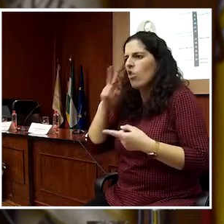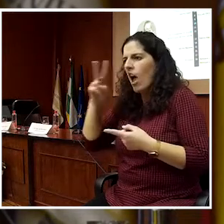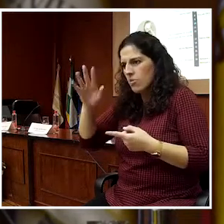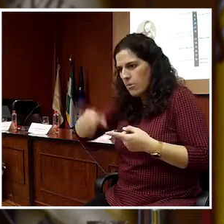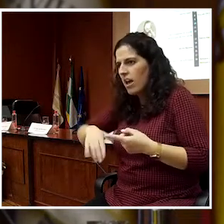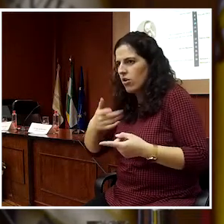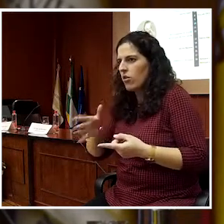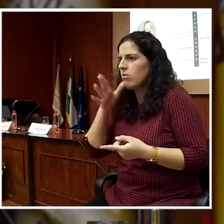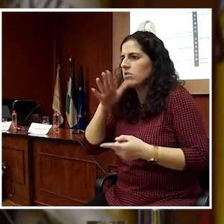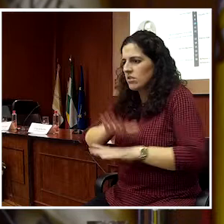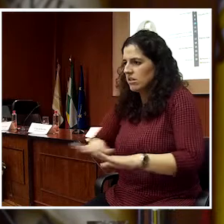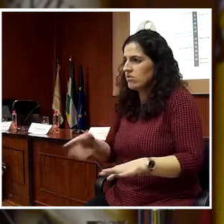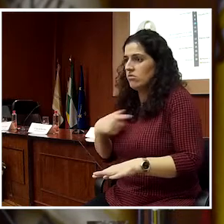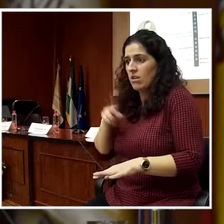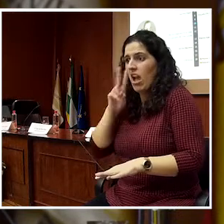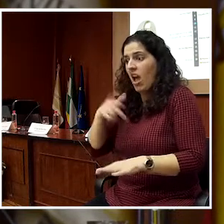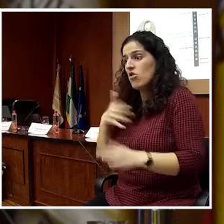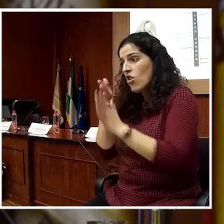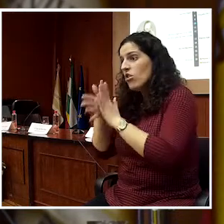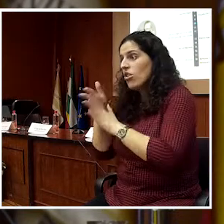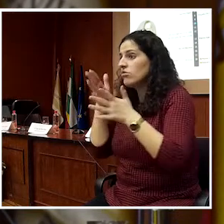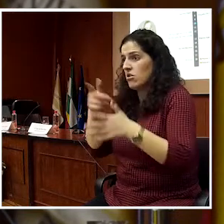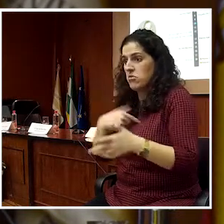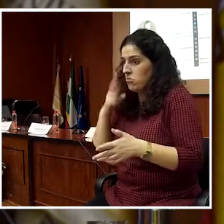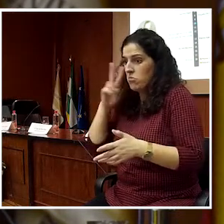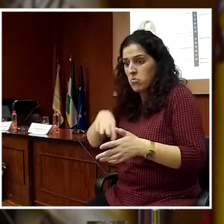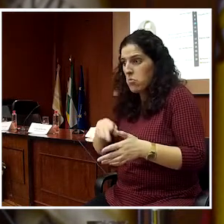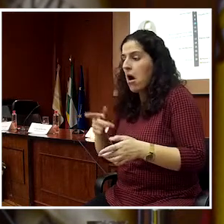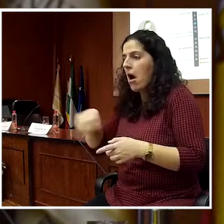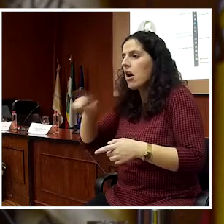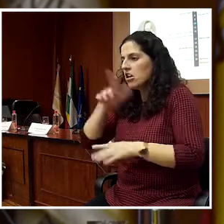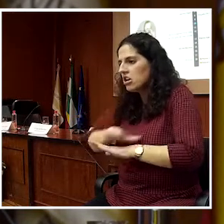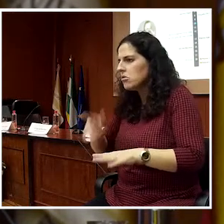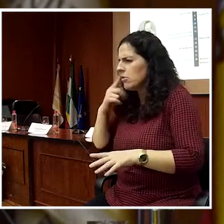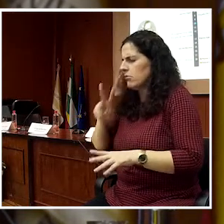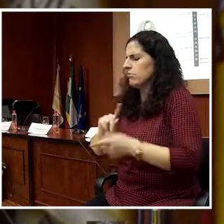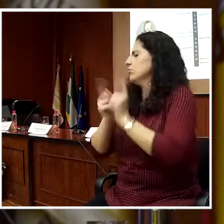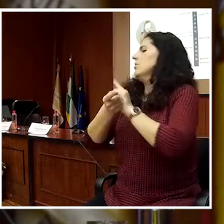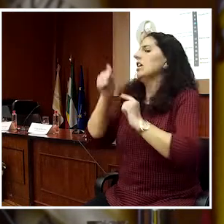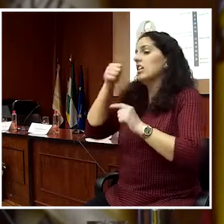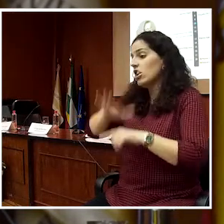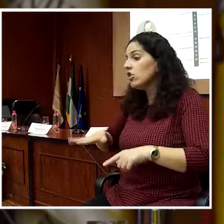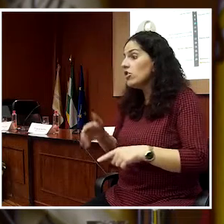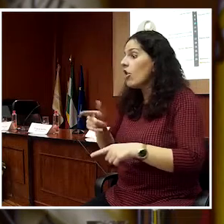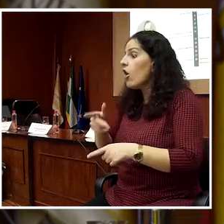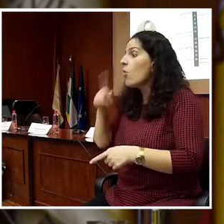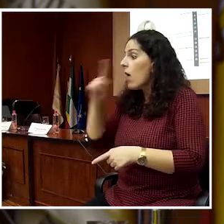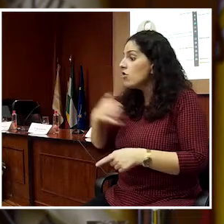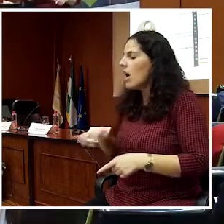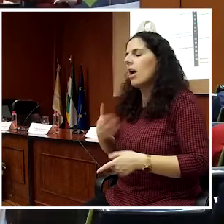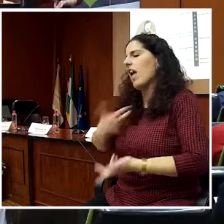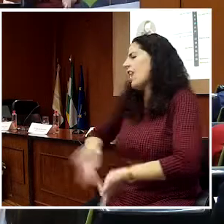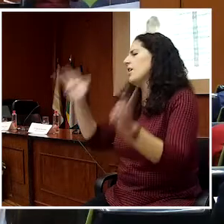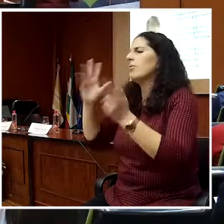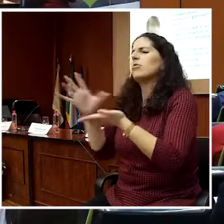60%. Esto no está en ninguna de las recomendaciones de los pediatras y, sin embargo, a partir del año liberalizamos la dieta y nos creemos que